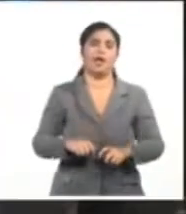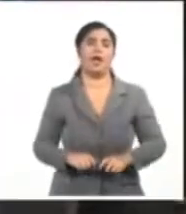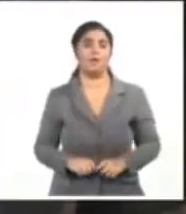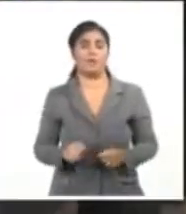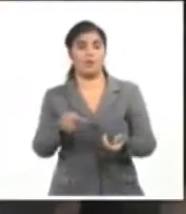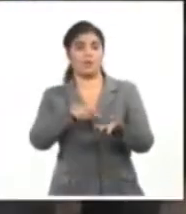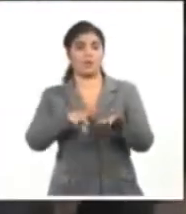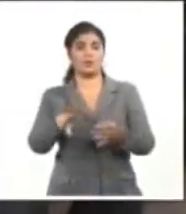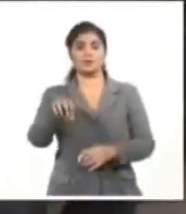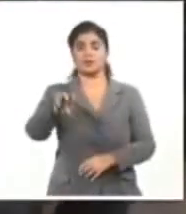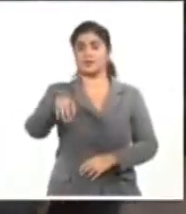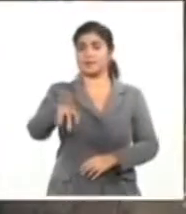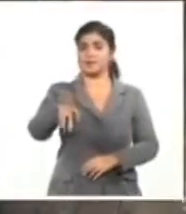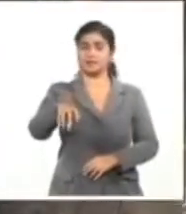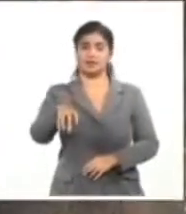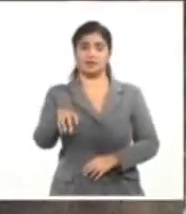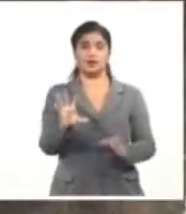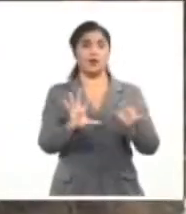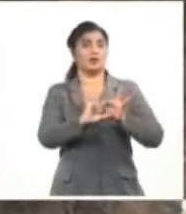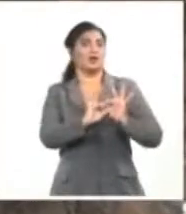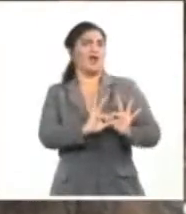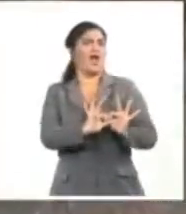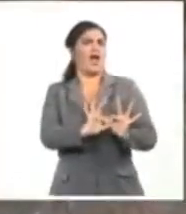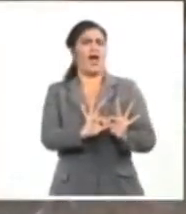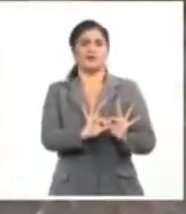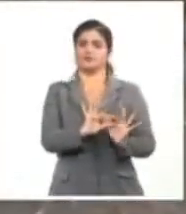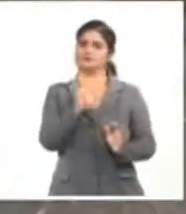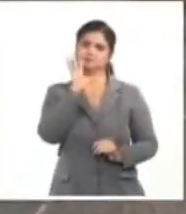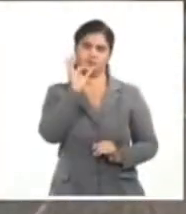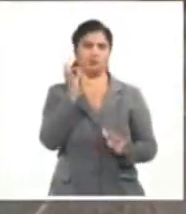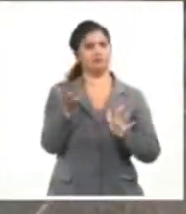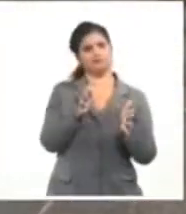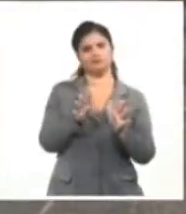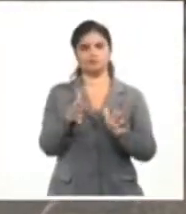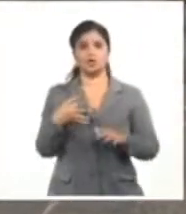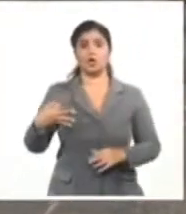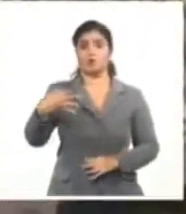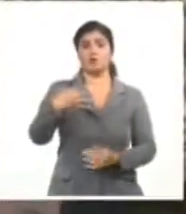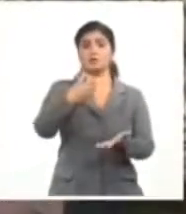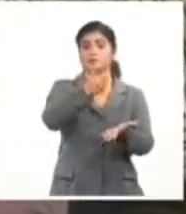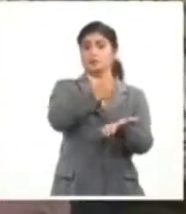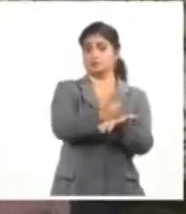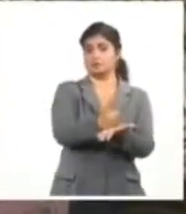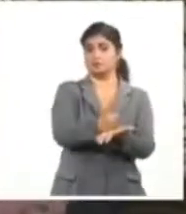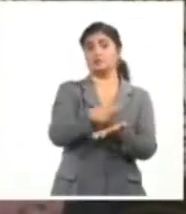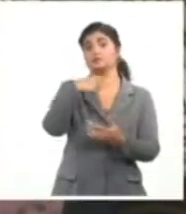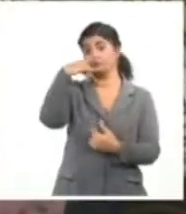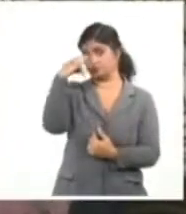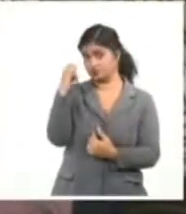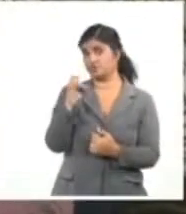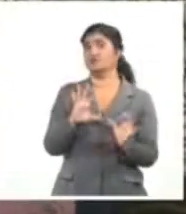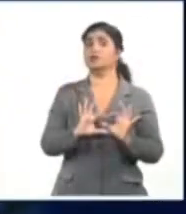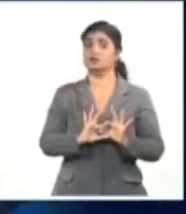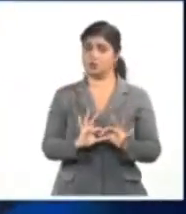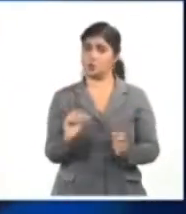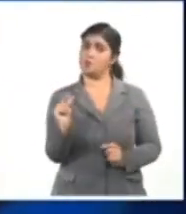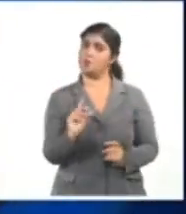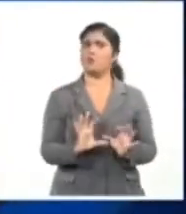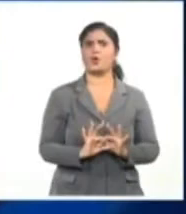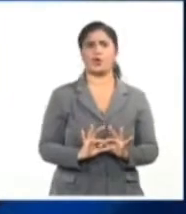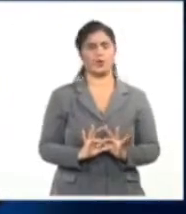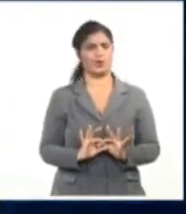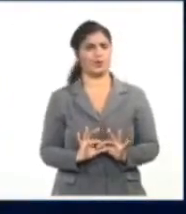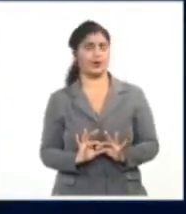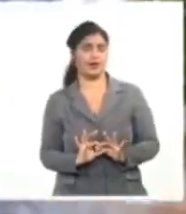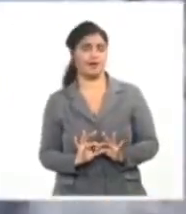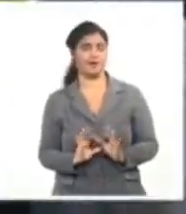la provincia de Pinar del Río no es de las de mayor focalidad en el país el municipio cabecera es uno de los que presenta mayor infestación